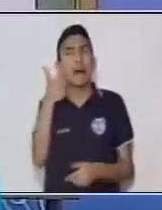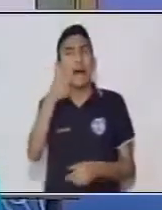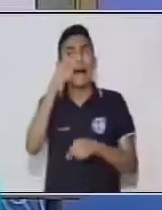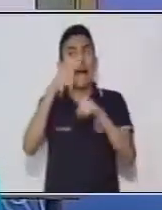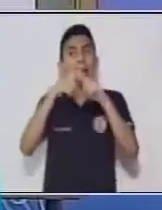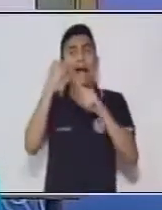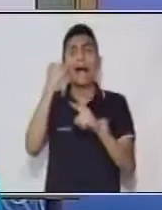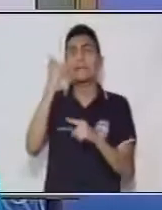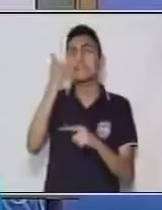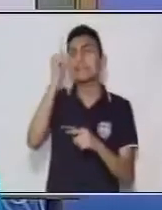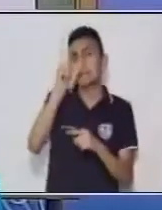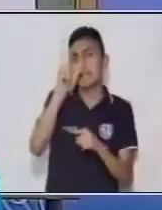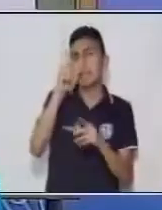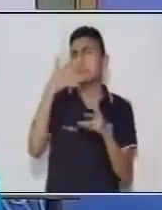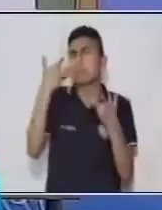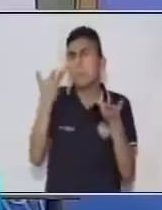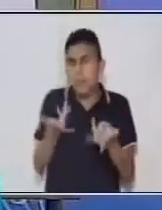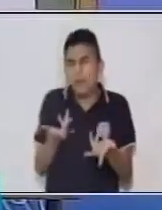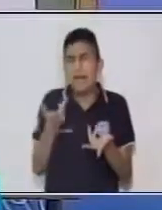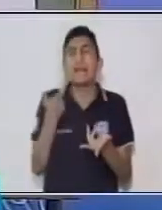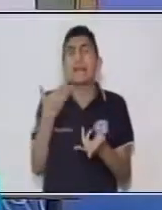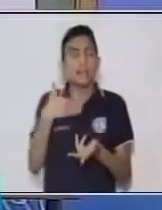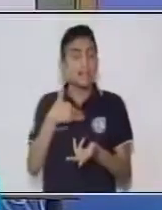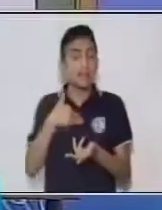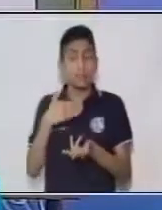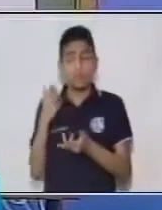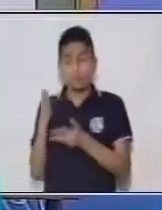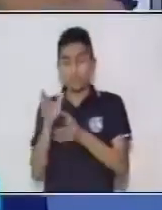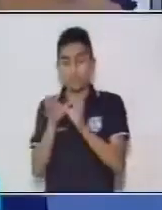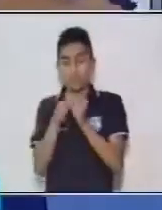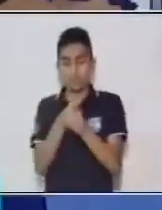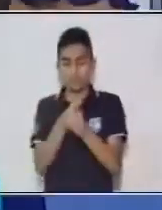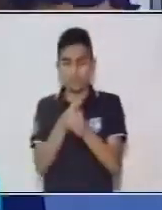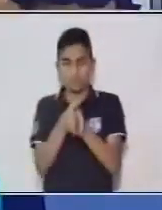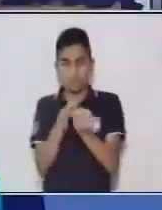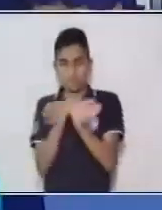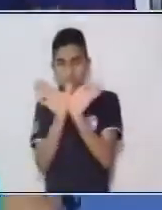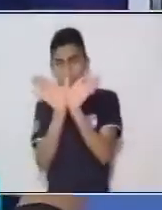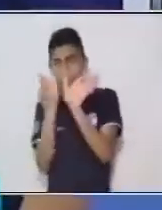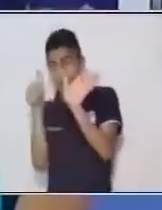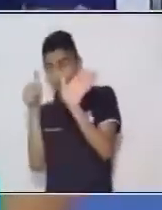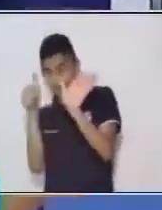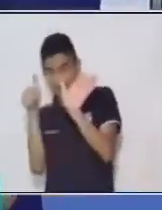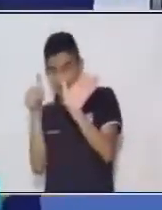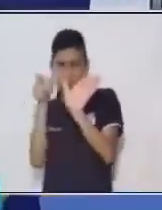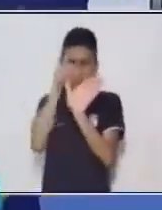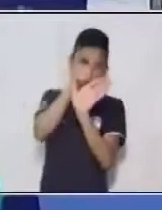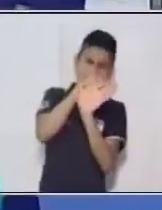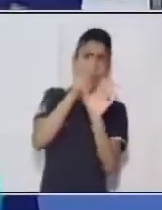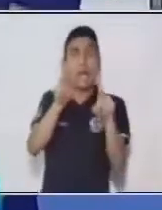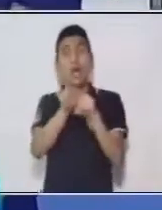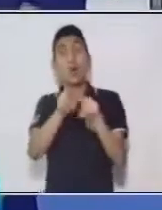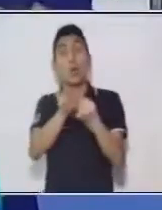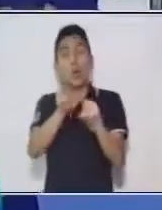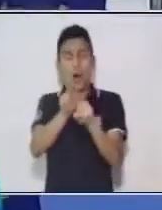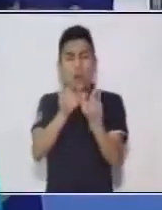dos partes iguales. ¿Ves que coinciden esas dos partes? Bien, también podemos,